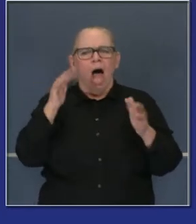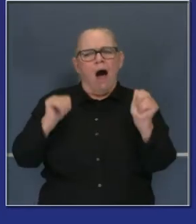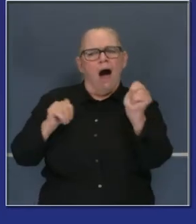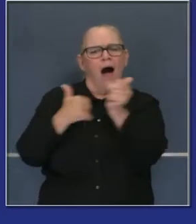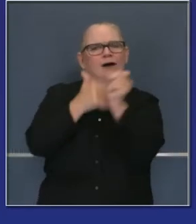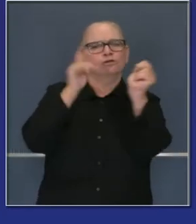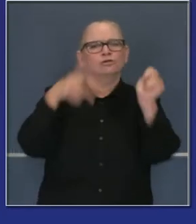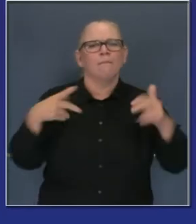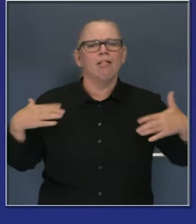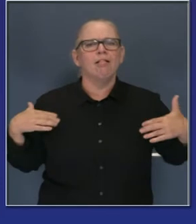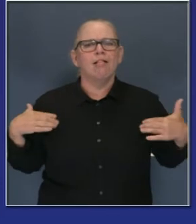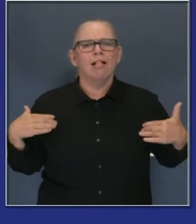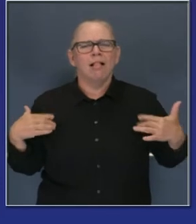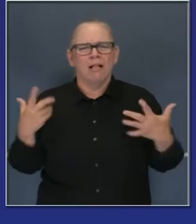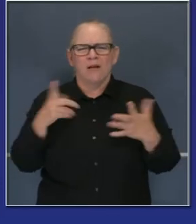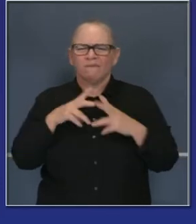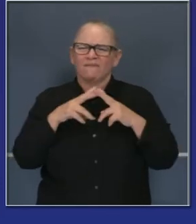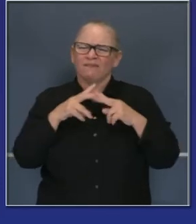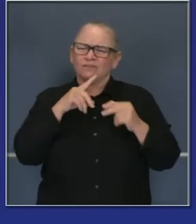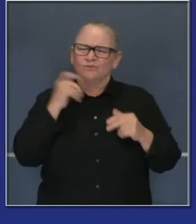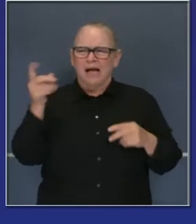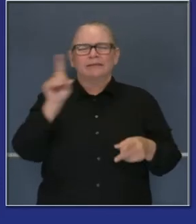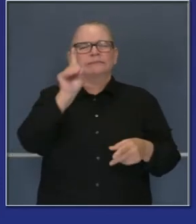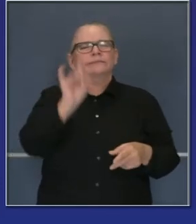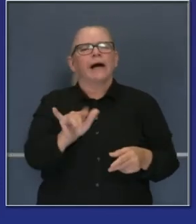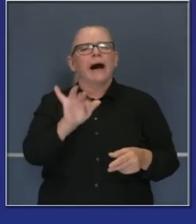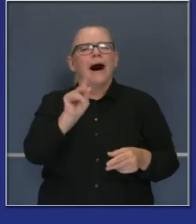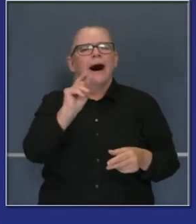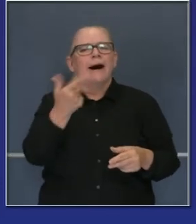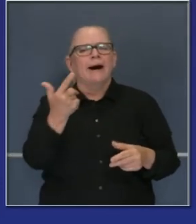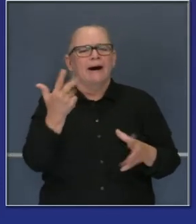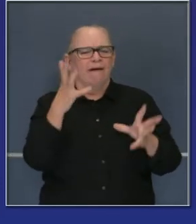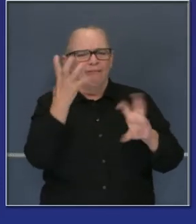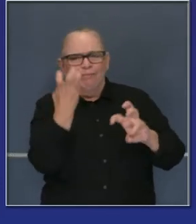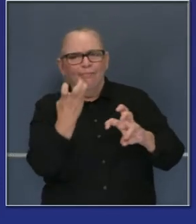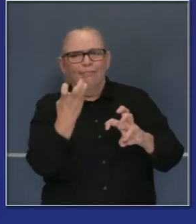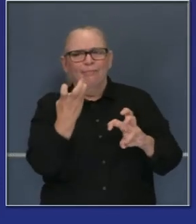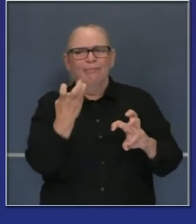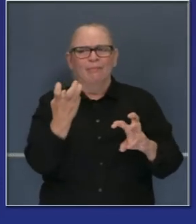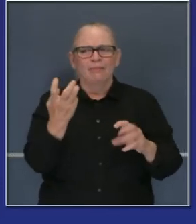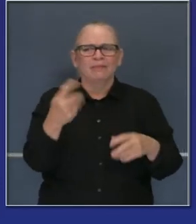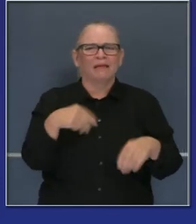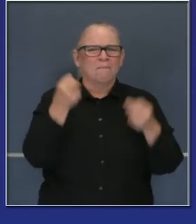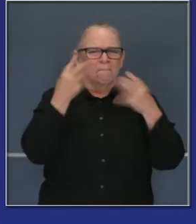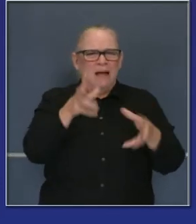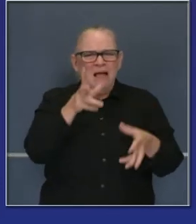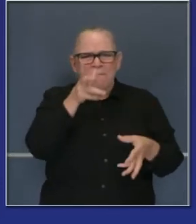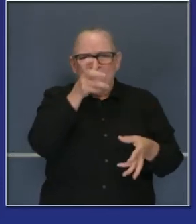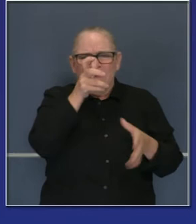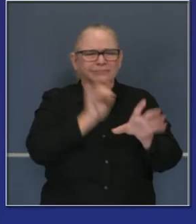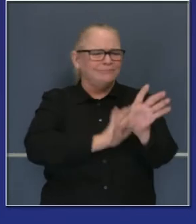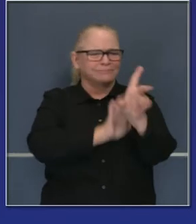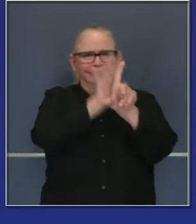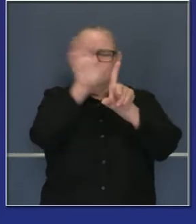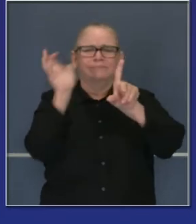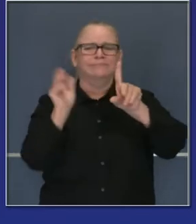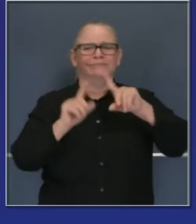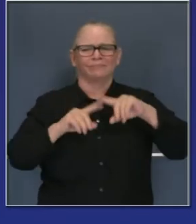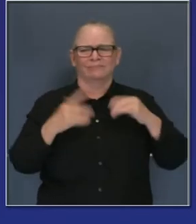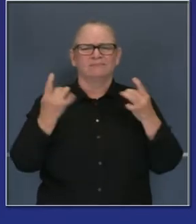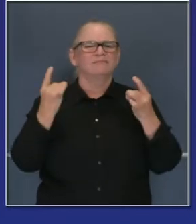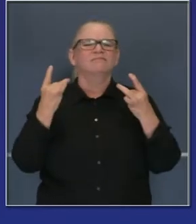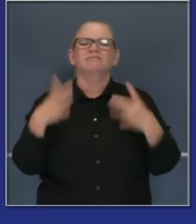troncos caídos que trabajan como combustible y estos